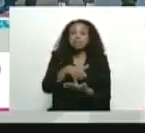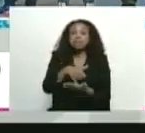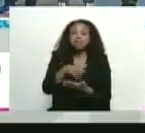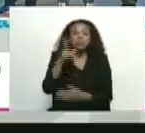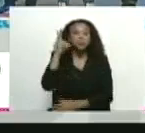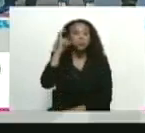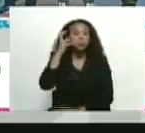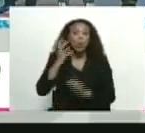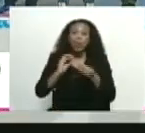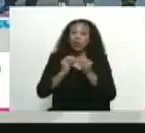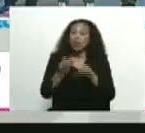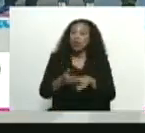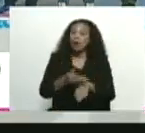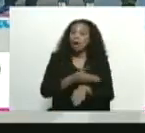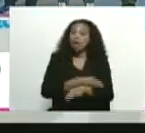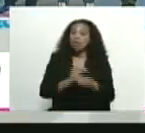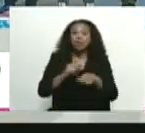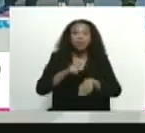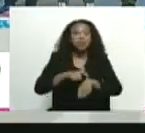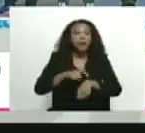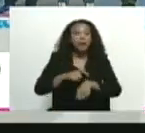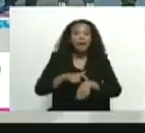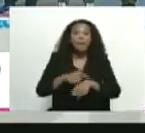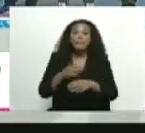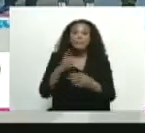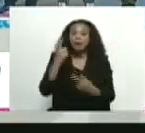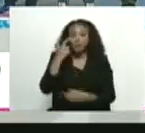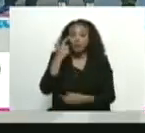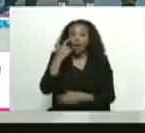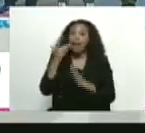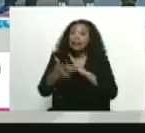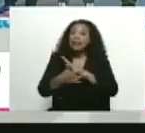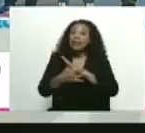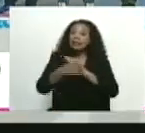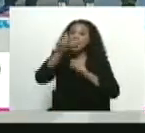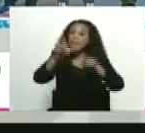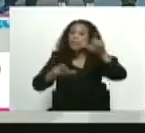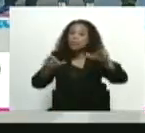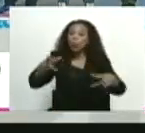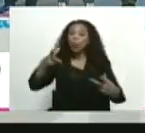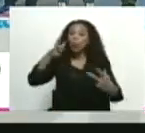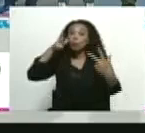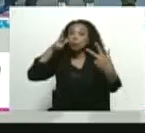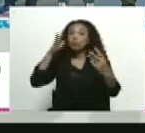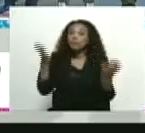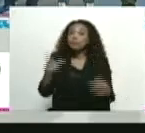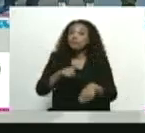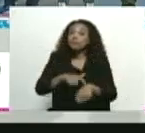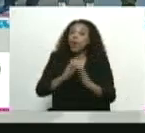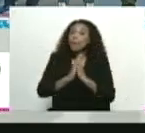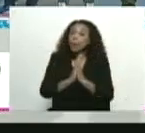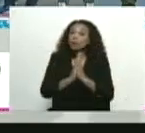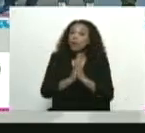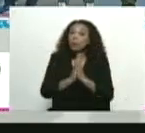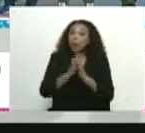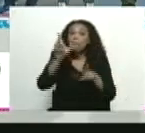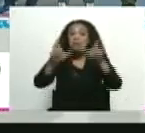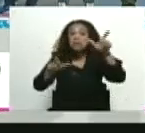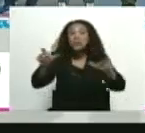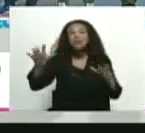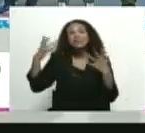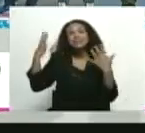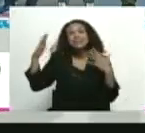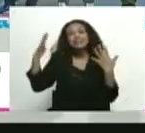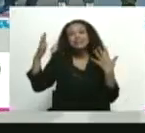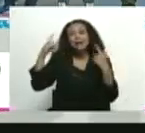la corrigieron en tiempo real. Hay que estar mosca los técnicos. Cuando hay una fallita así, porque el público, el aplauso del